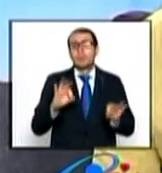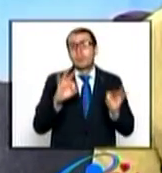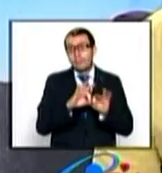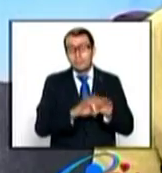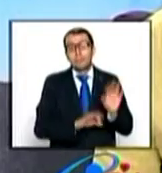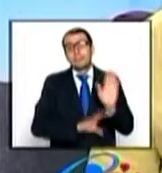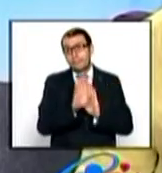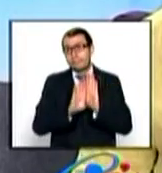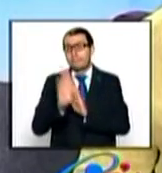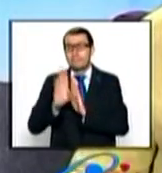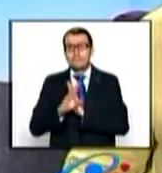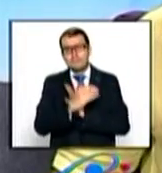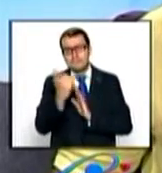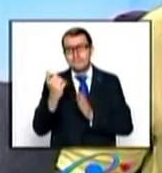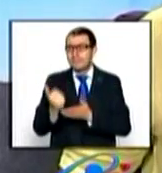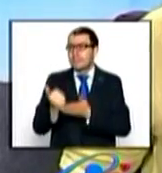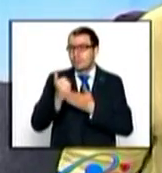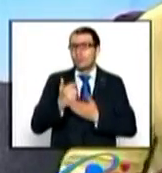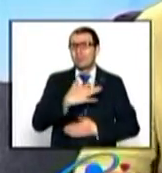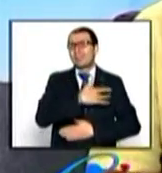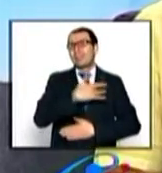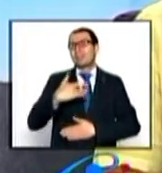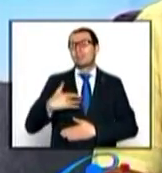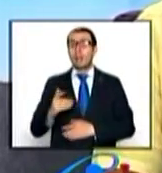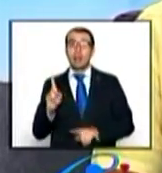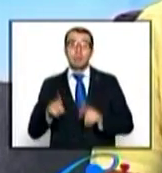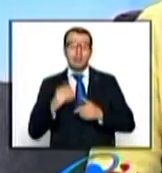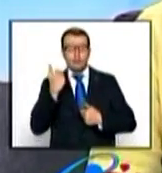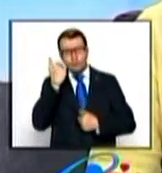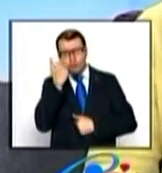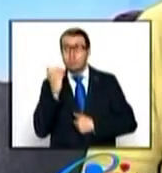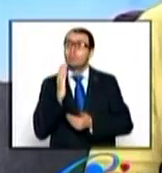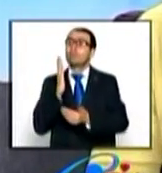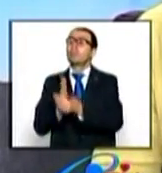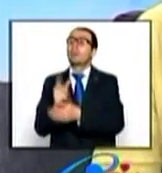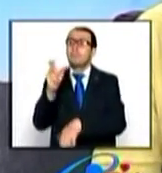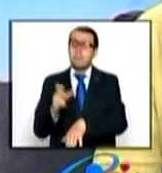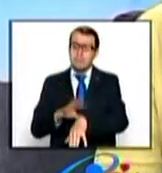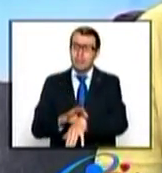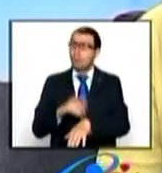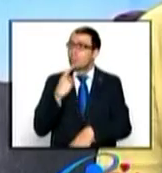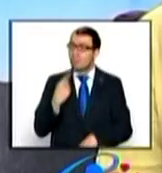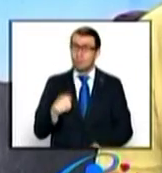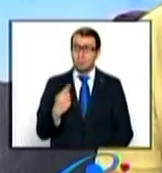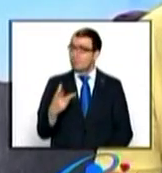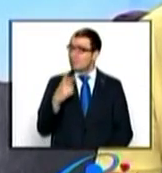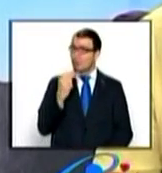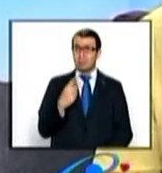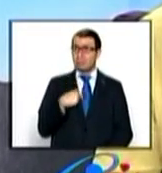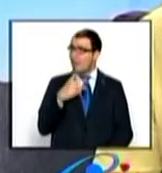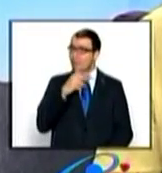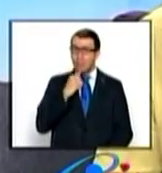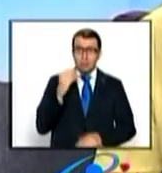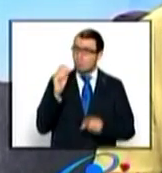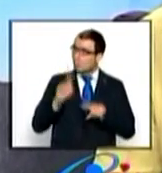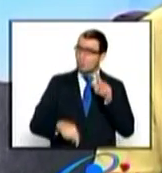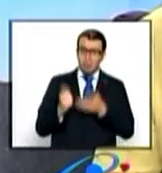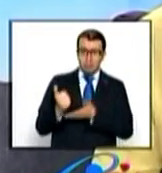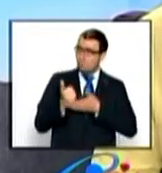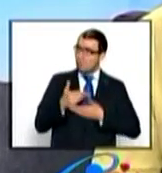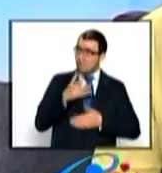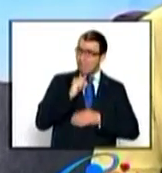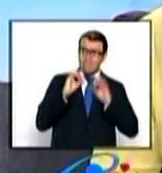ayudas terapéuticas. Es muy triste cuando al paciente le dicen lo suyo no tiene tratamiento, usted ya váyase para su casa, ya no hay nada que hacerle, en